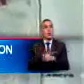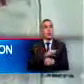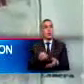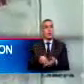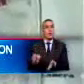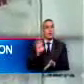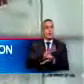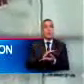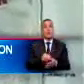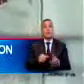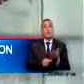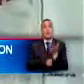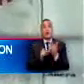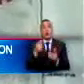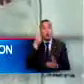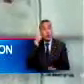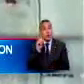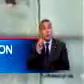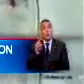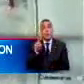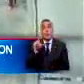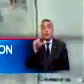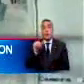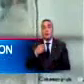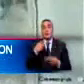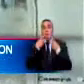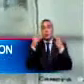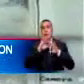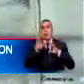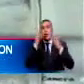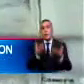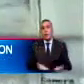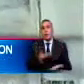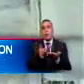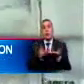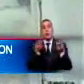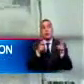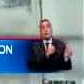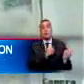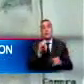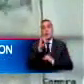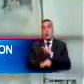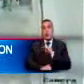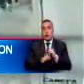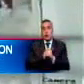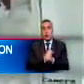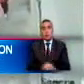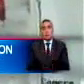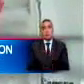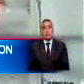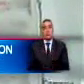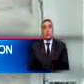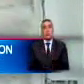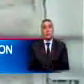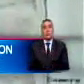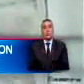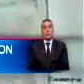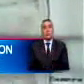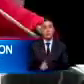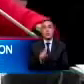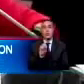Asamblea Nacional. La ministra de Gobierno, Alexandra Vela, reveló que ya han recibido propuestas incluso de organismos internacionales. De diagnóstico y